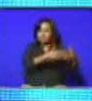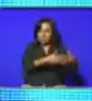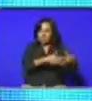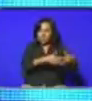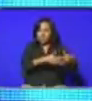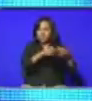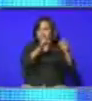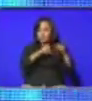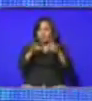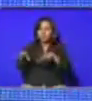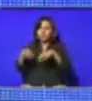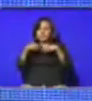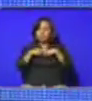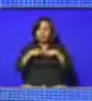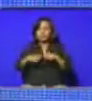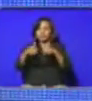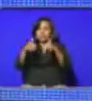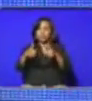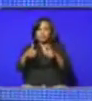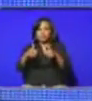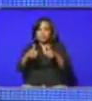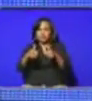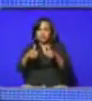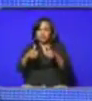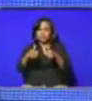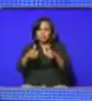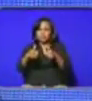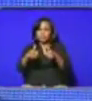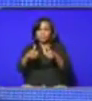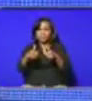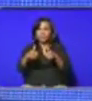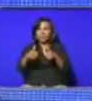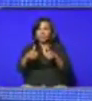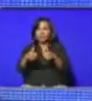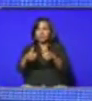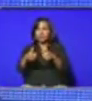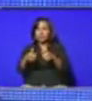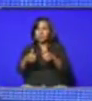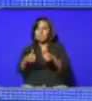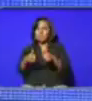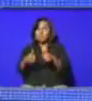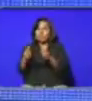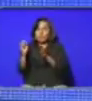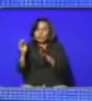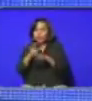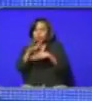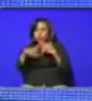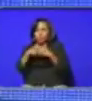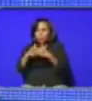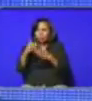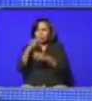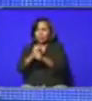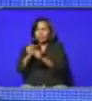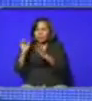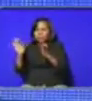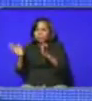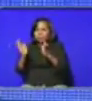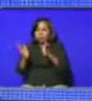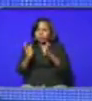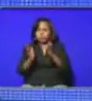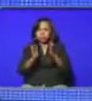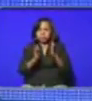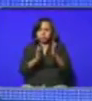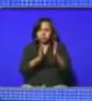esa vinculación. Entonces, definitivamente que los procesos de certificación son parte del sistema que se ha concebido para el desarrollo